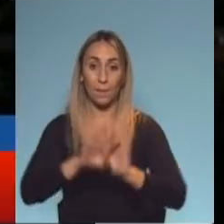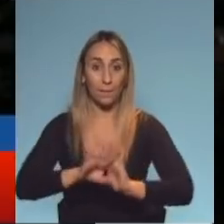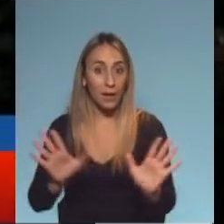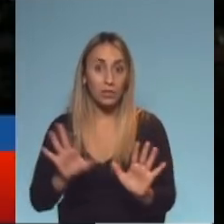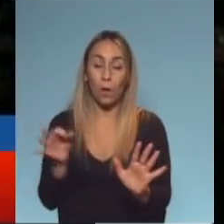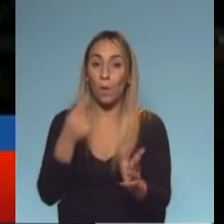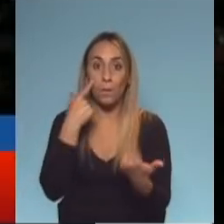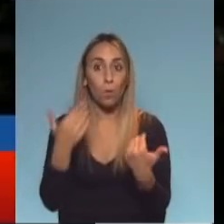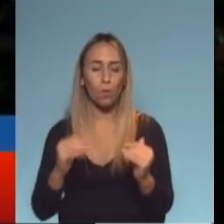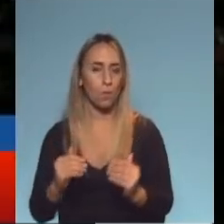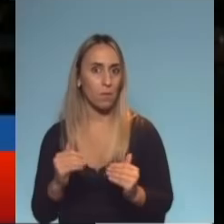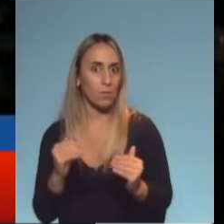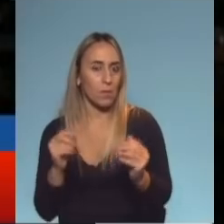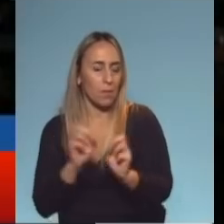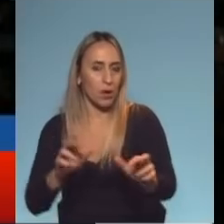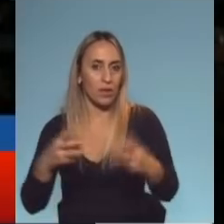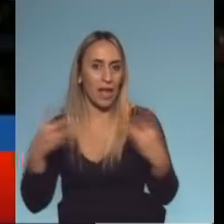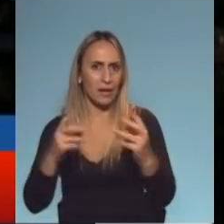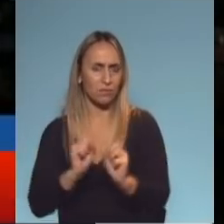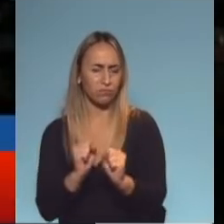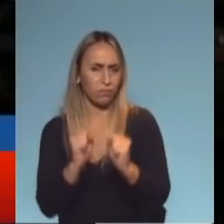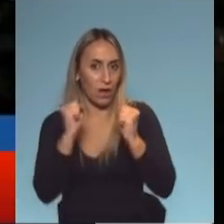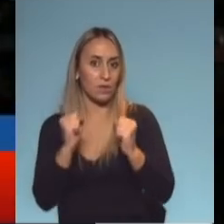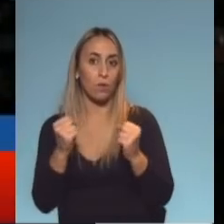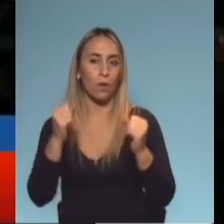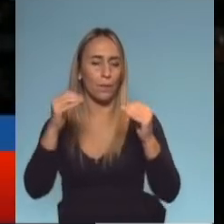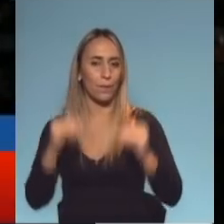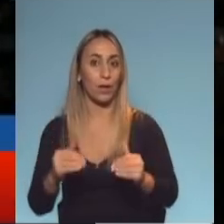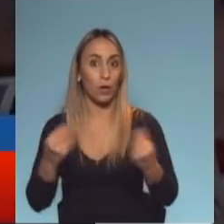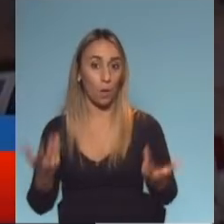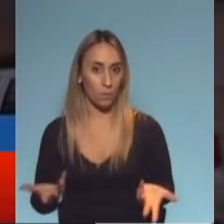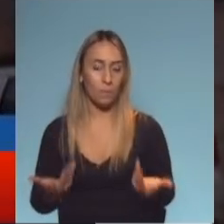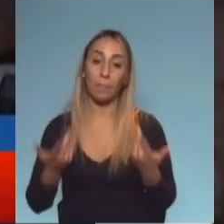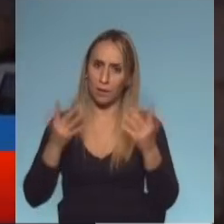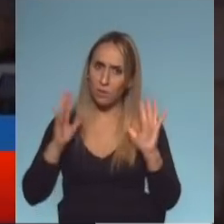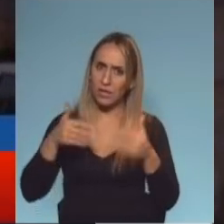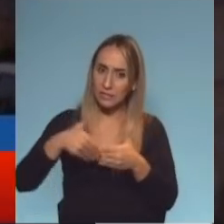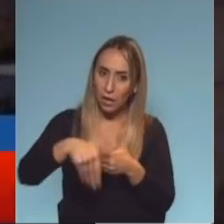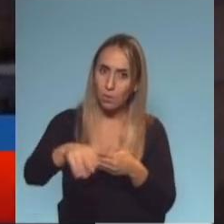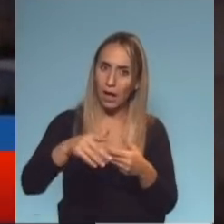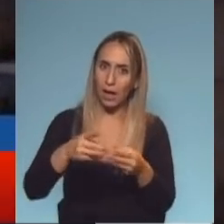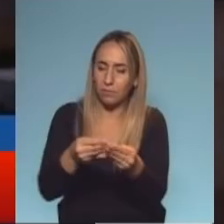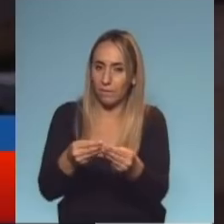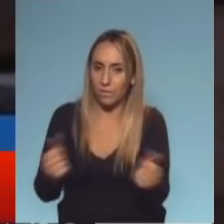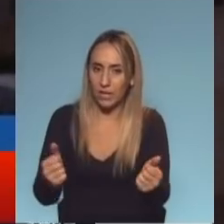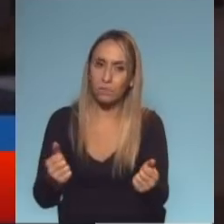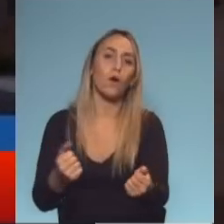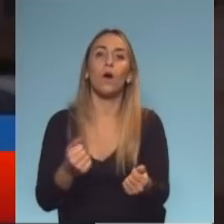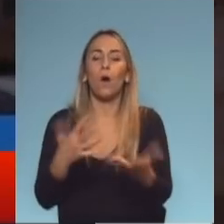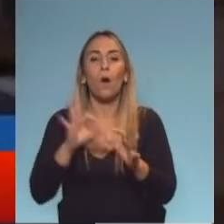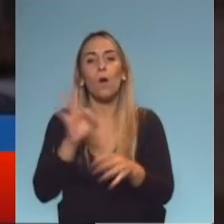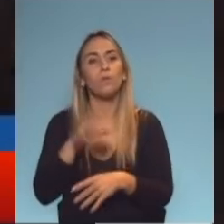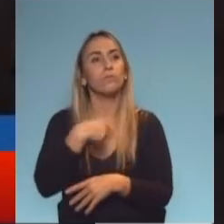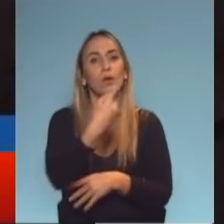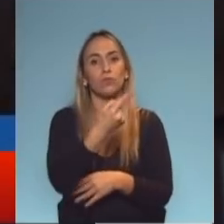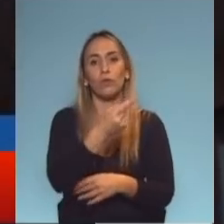conflicto que estamos viviendo actualmente. ¿Parece una posibilidad cierta en el corto plazo esto, que aparezca un actor que pueda mediar